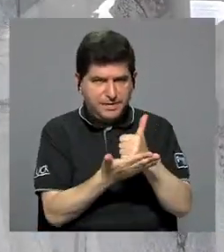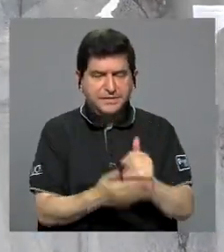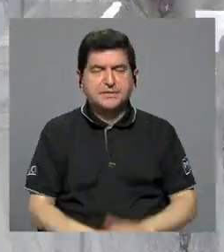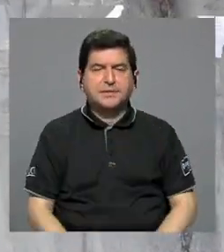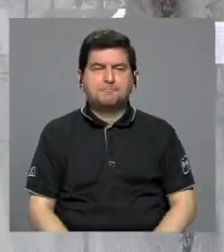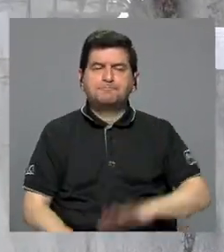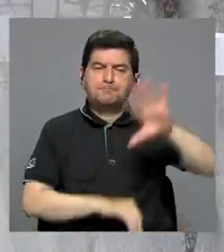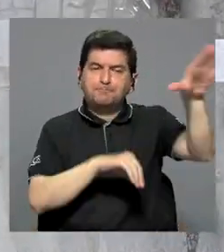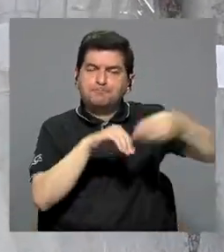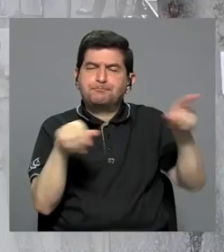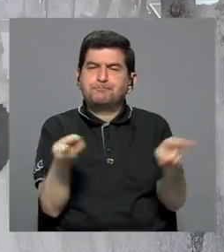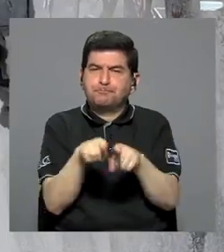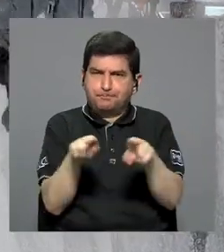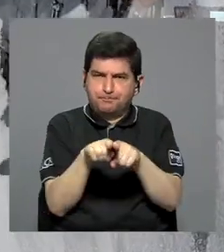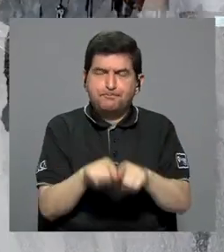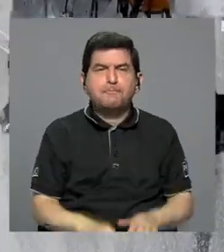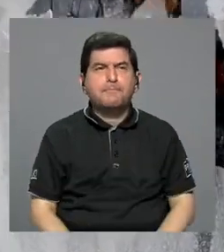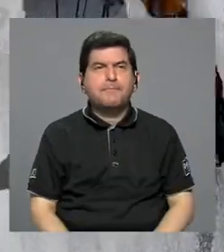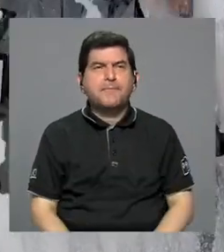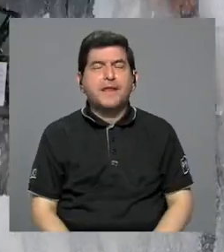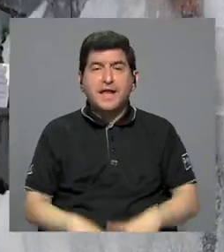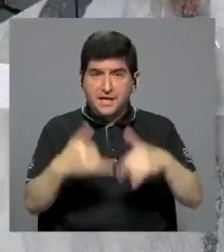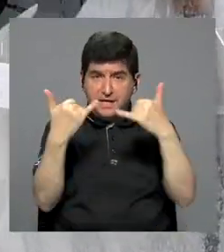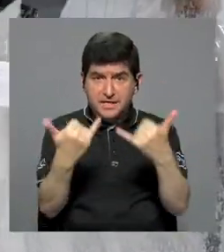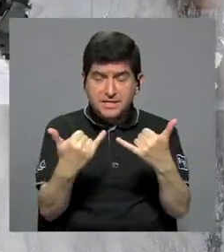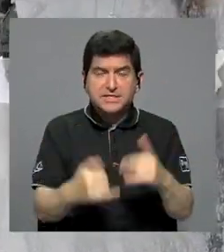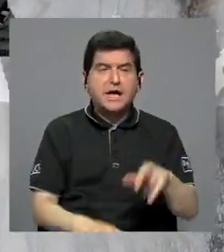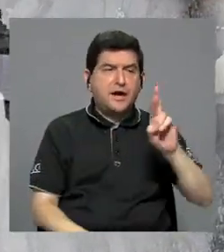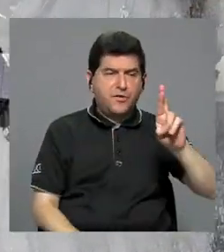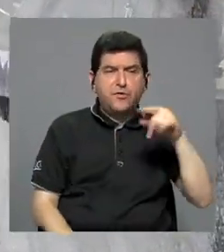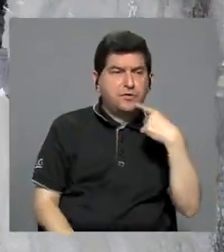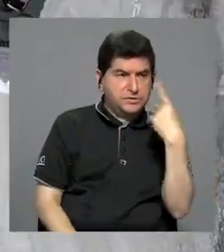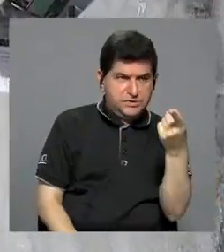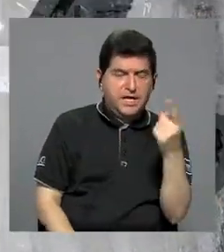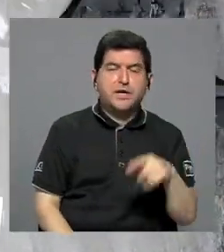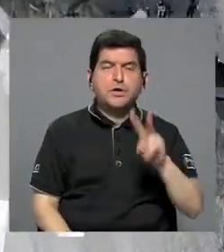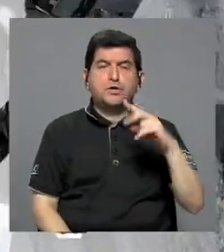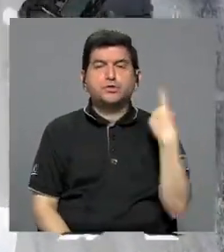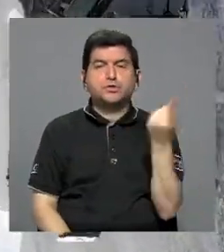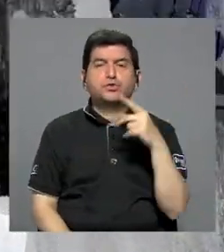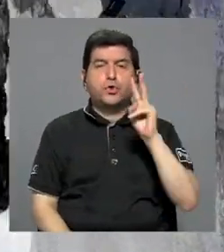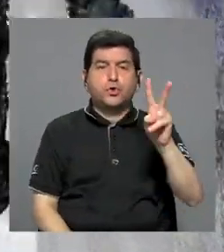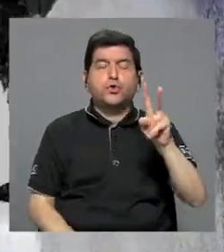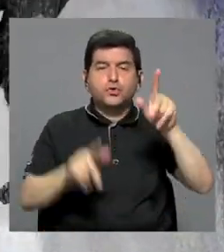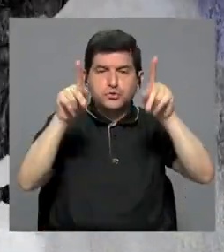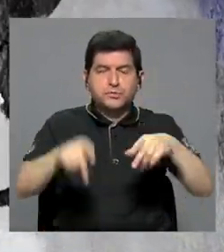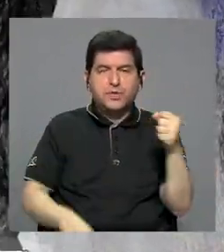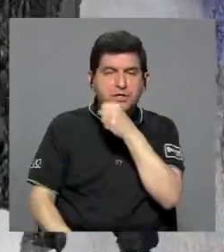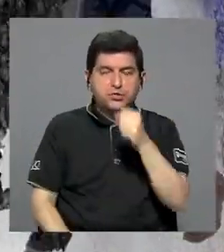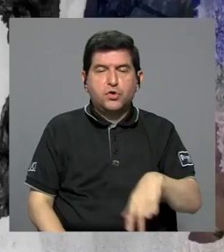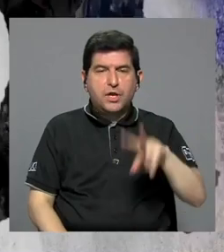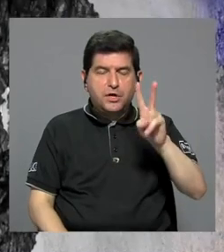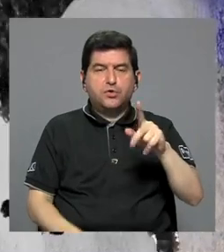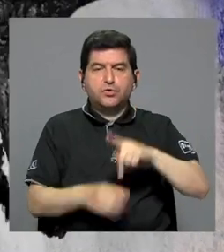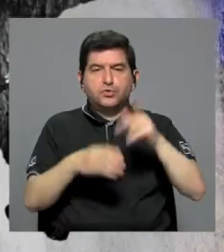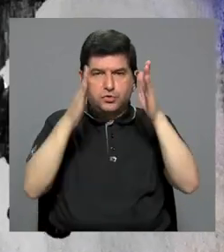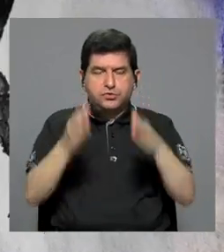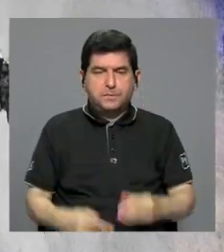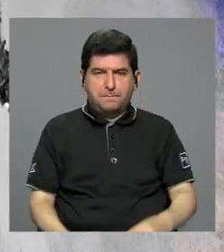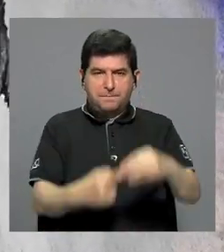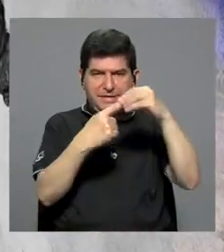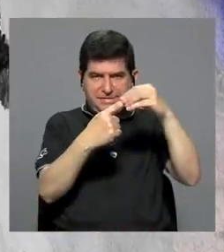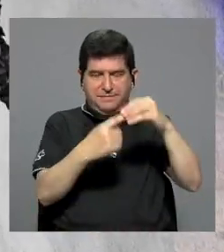lado. Por otro lado, también hay, y ya Roxana lo mencionó, solo dos personajes cantan, que son los dos personajes